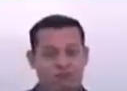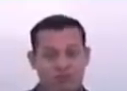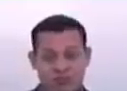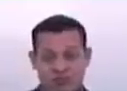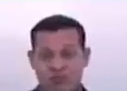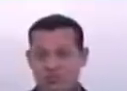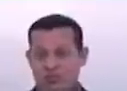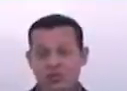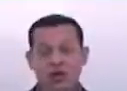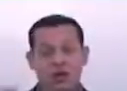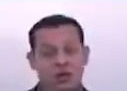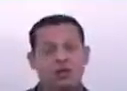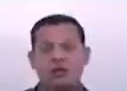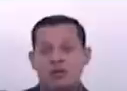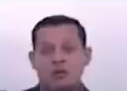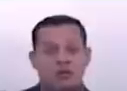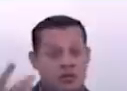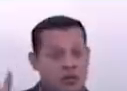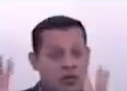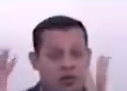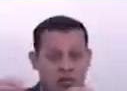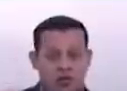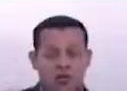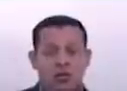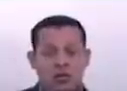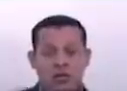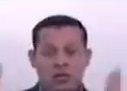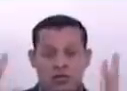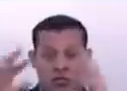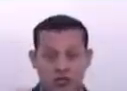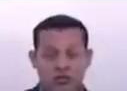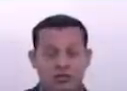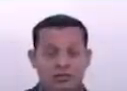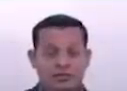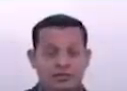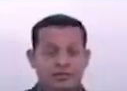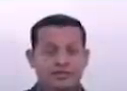Vamos esta tarde entonces, esta noche ya,